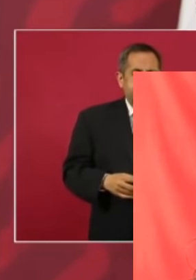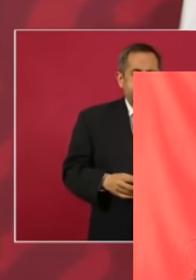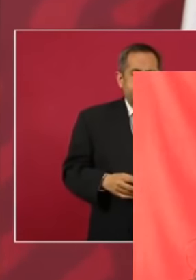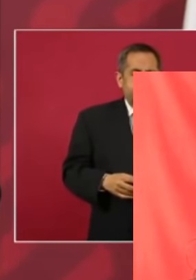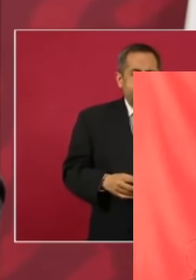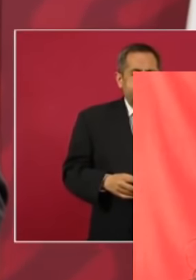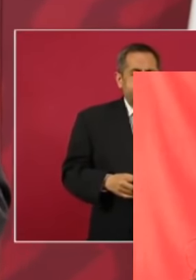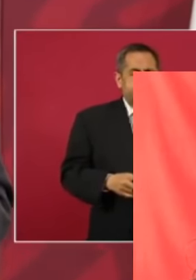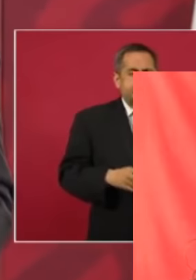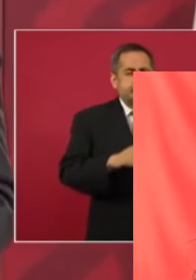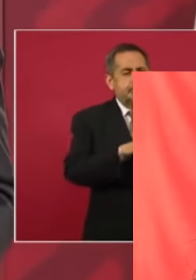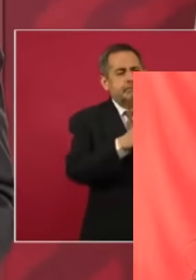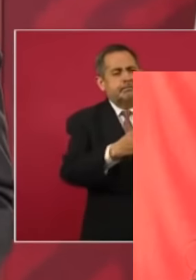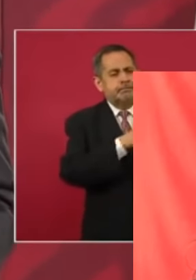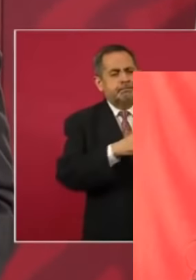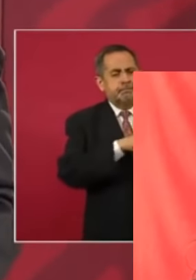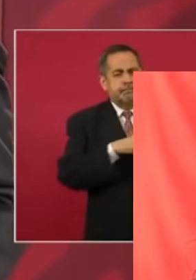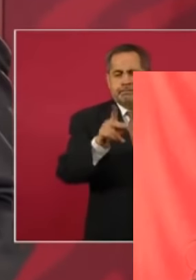El hijo del señor Krause,